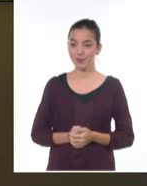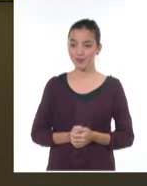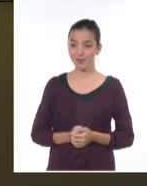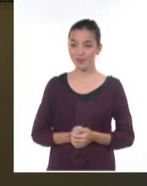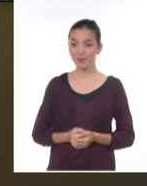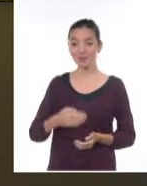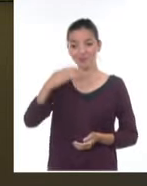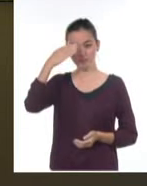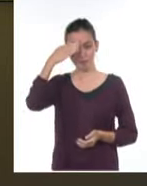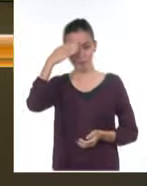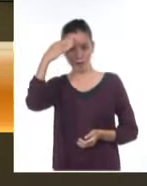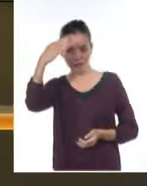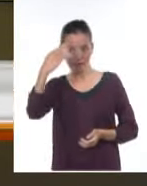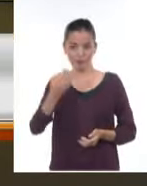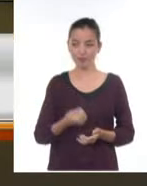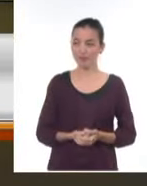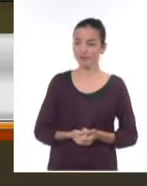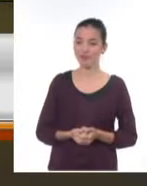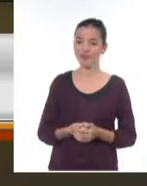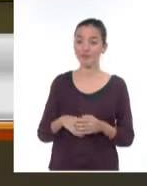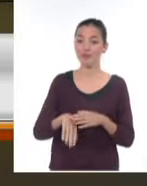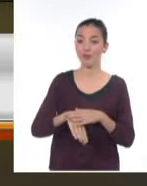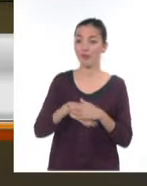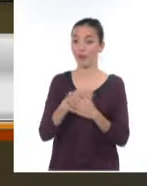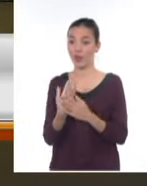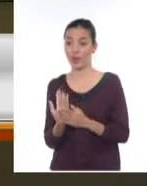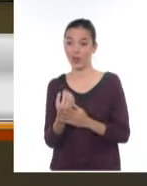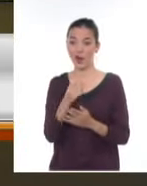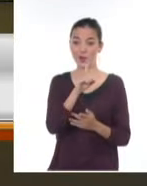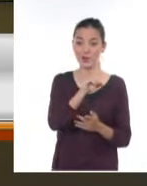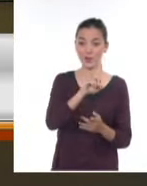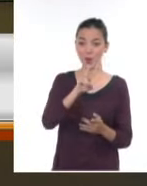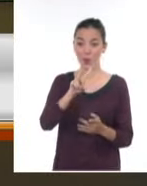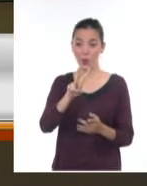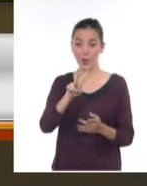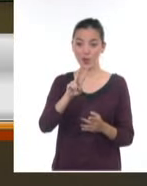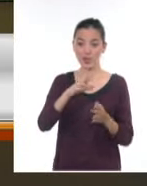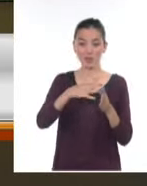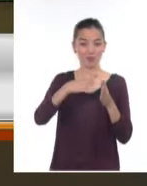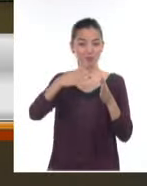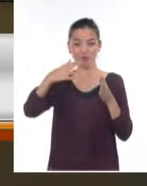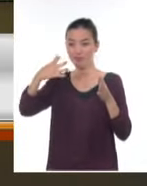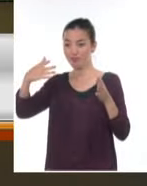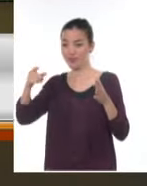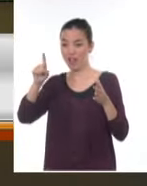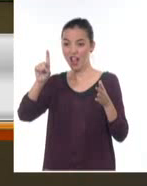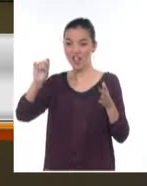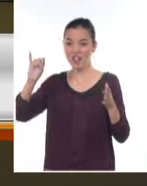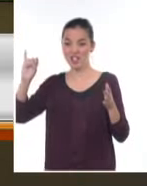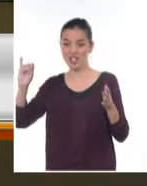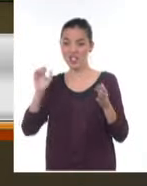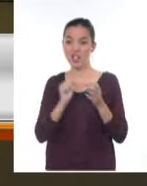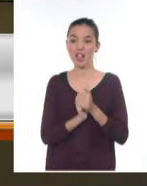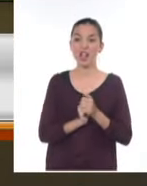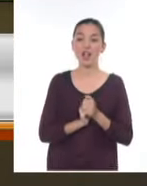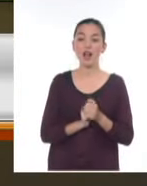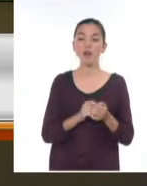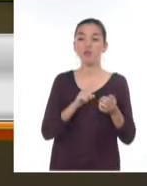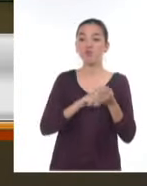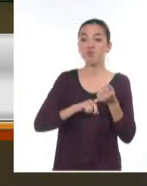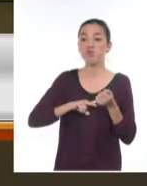Saludos. Del 12 al 16 de este mes se desarrollará en Santiago de Cuba la Conferencia Internacional de Cultura Africana